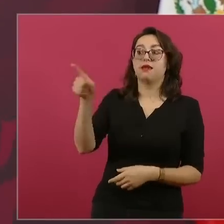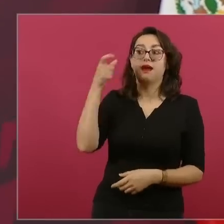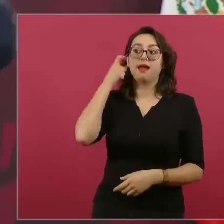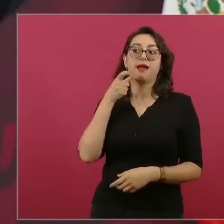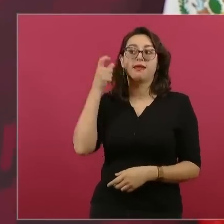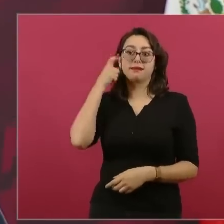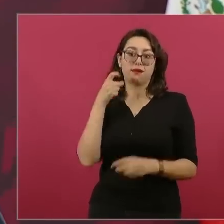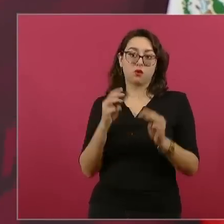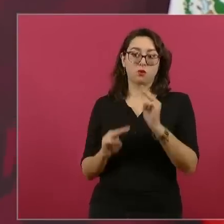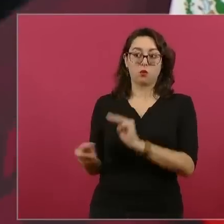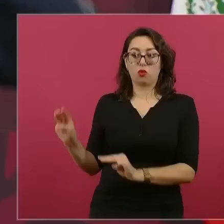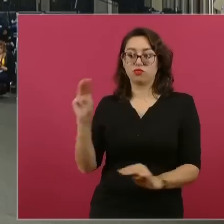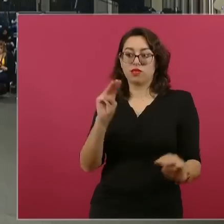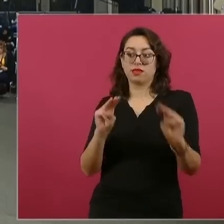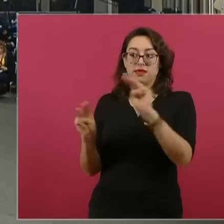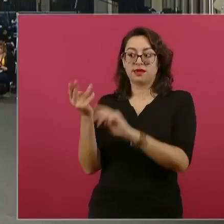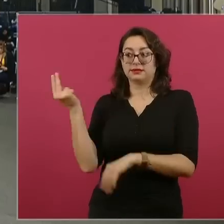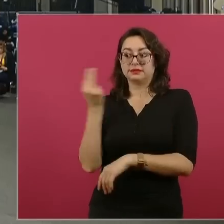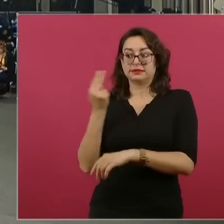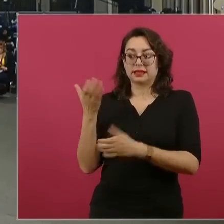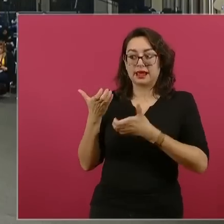Esos 1,000 millones que nos ahorramos.